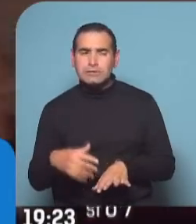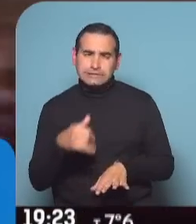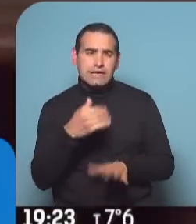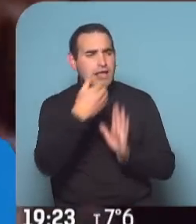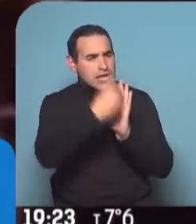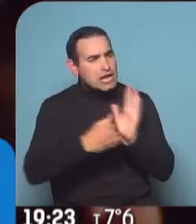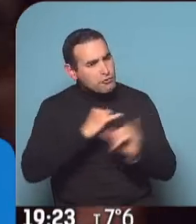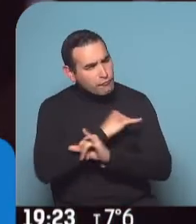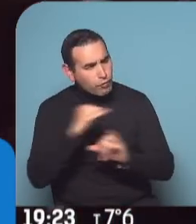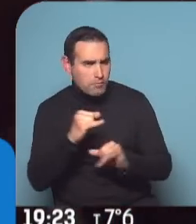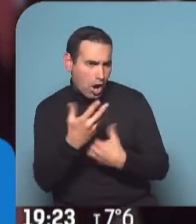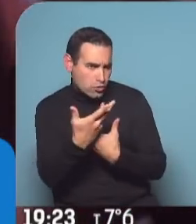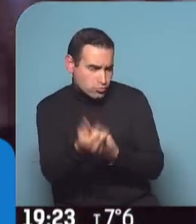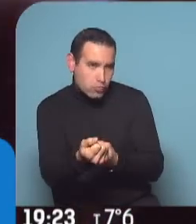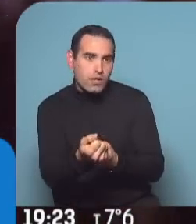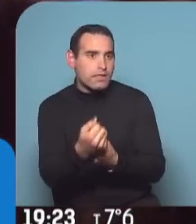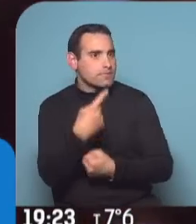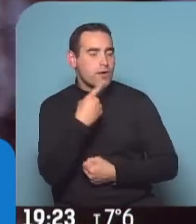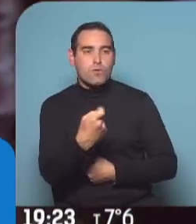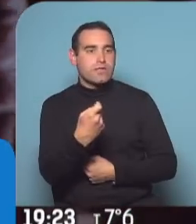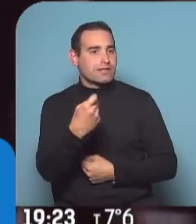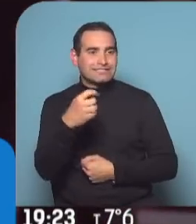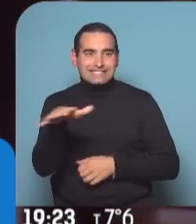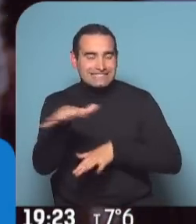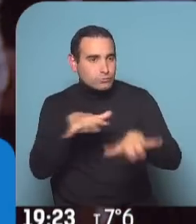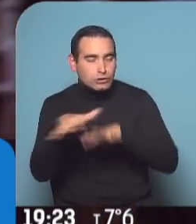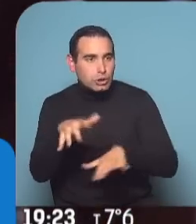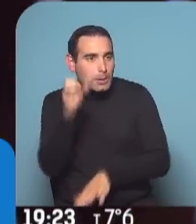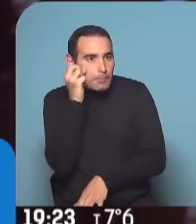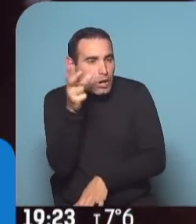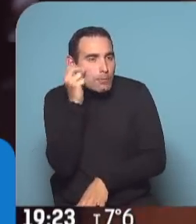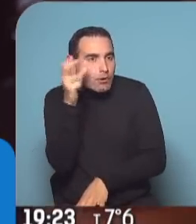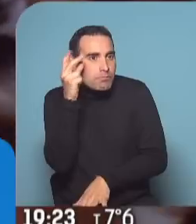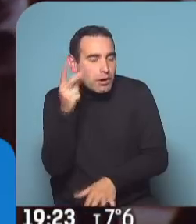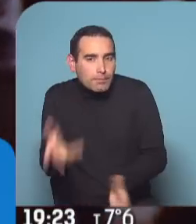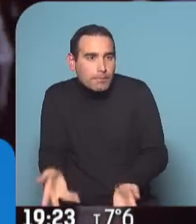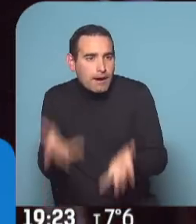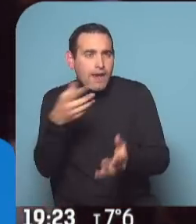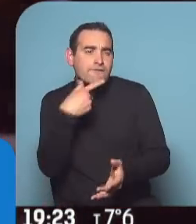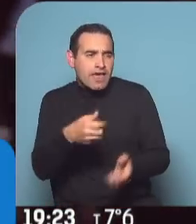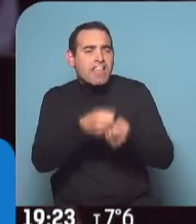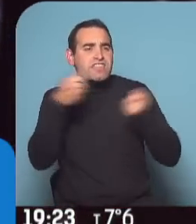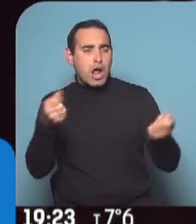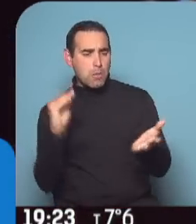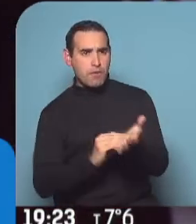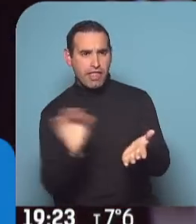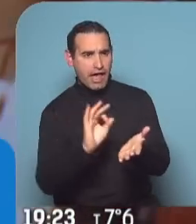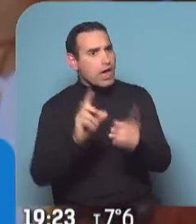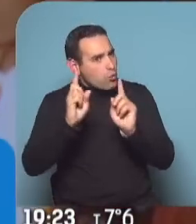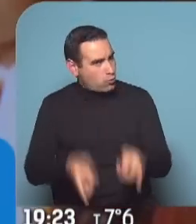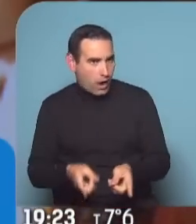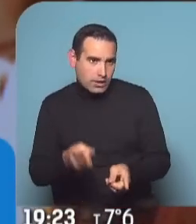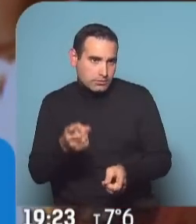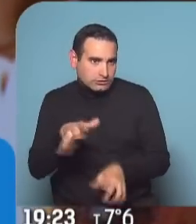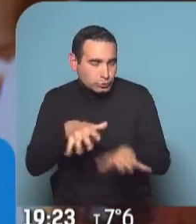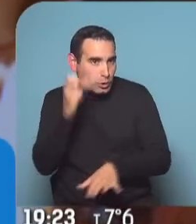ayuda a resaltar que la situación es cada vez peor, a pesar de que no esté en la tapa de los diarios todos los días. Un dato muy